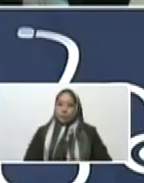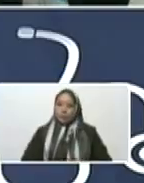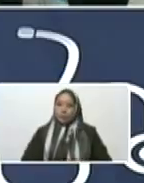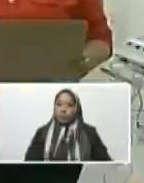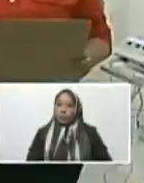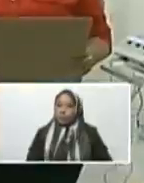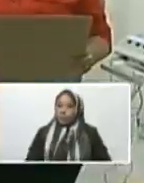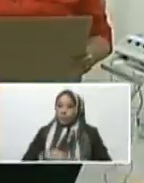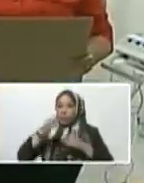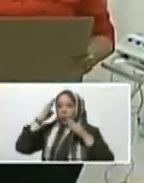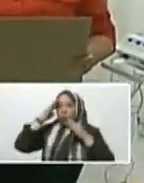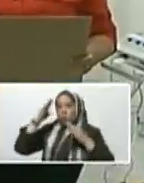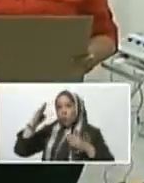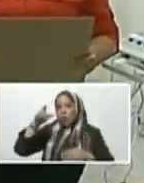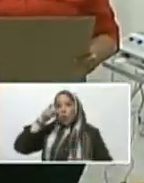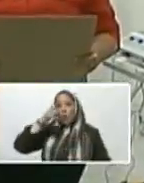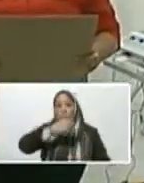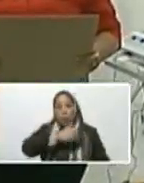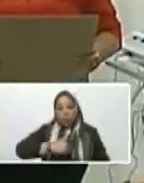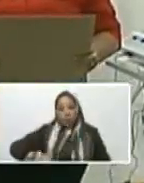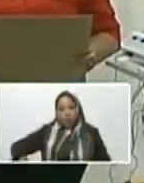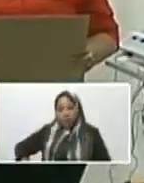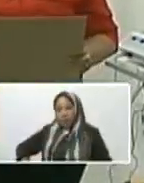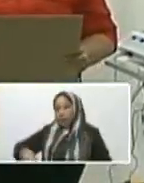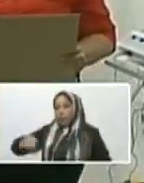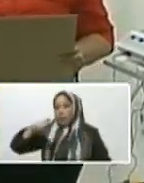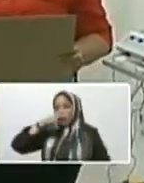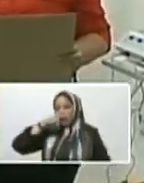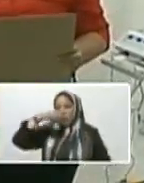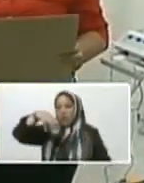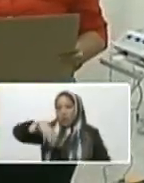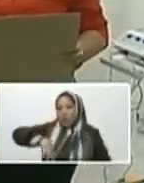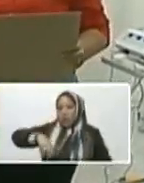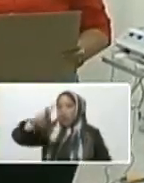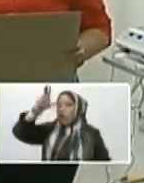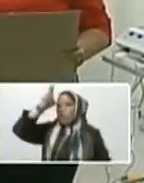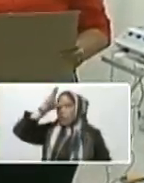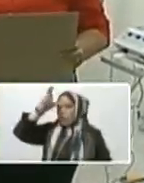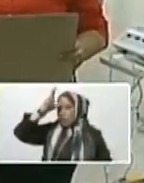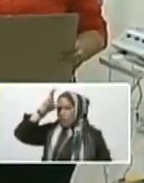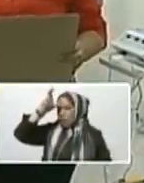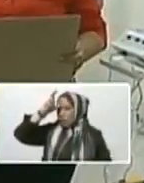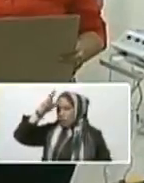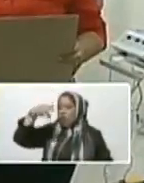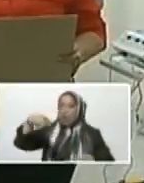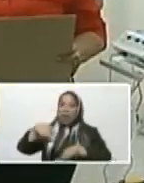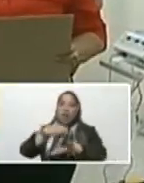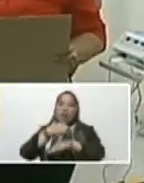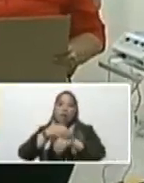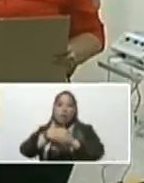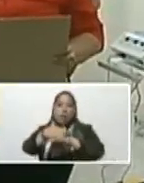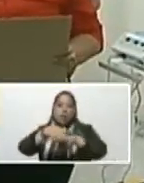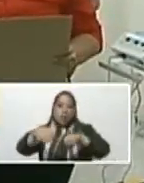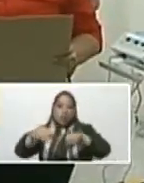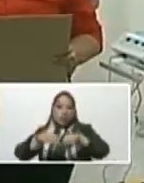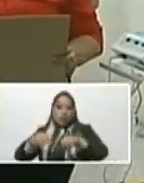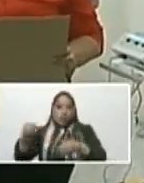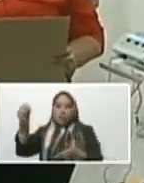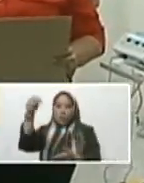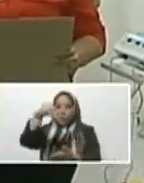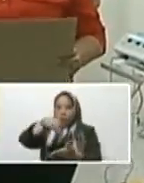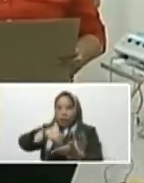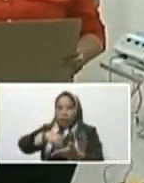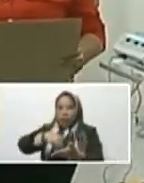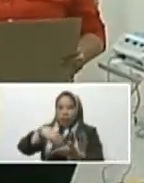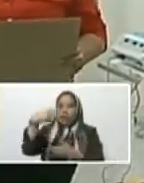Un saludo, presidente Nicolás Maduro, desde el Estado Falcón, municipio Miranda, parroquia San Antonio,